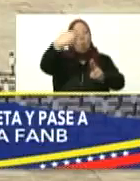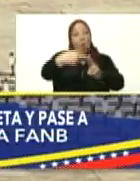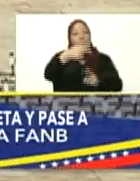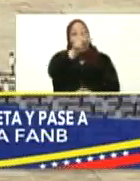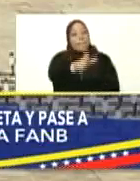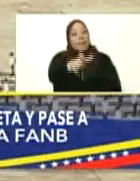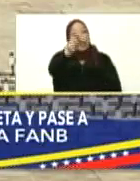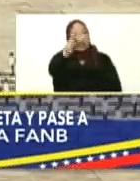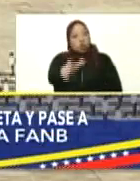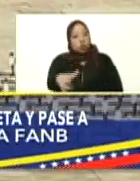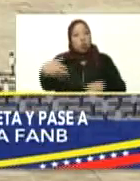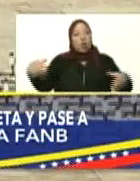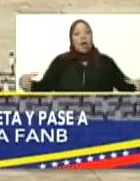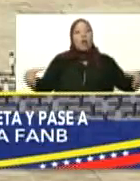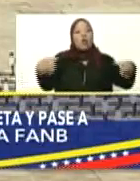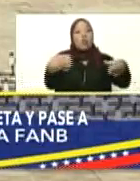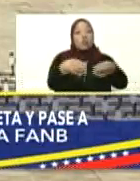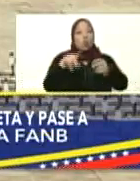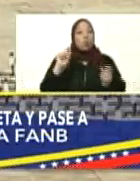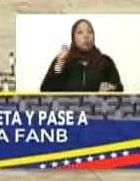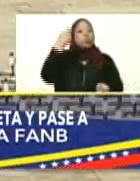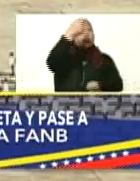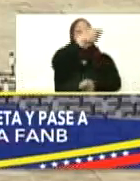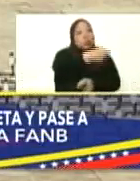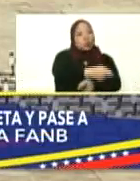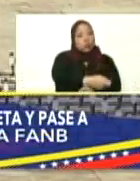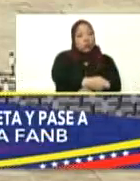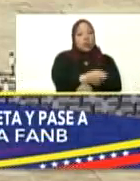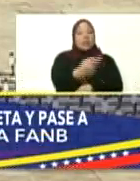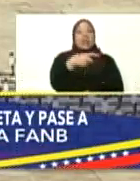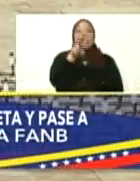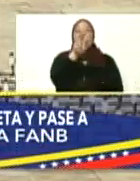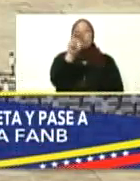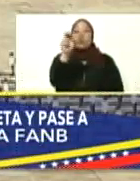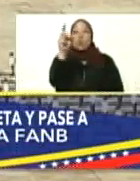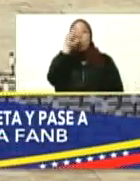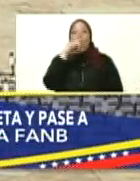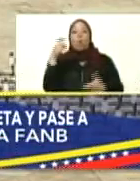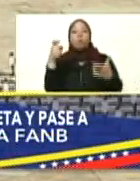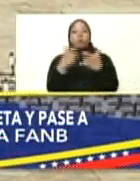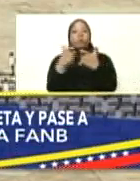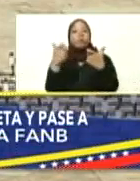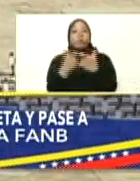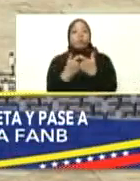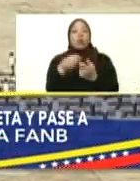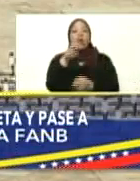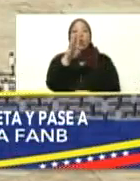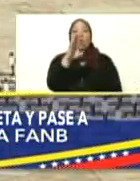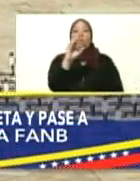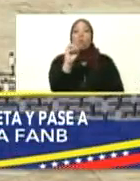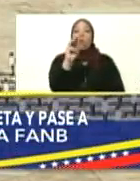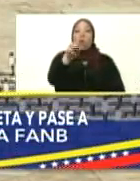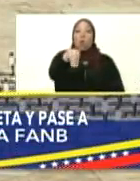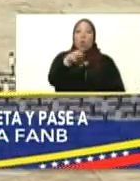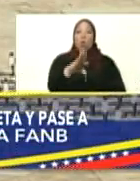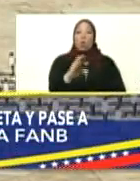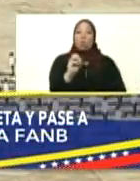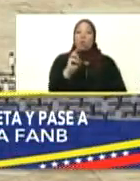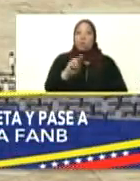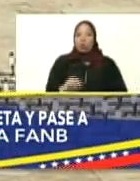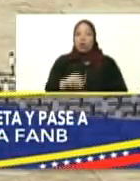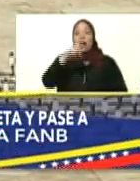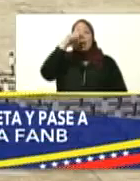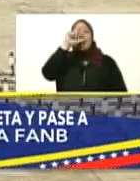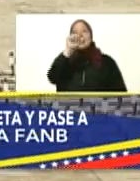corbeta pertenecientes a las promociones Bicentenario de las Batallas de Bomboná y Pichincha, Bicentenario de la Batalla de